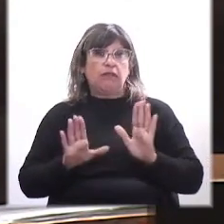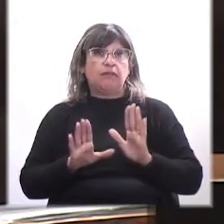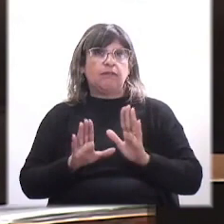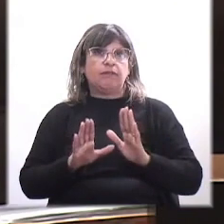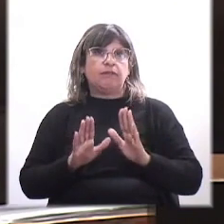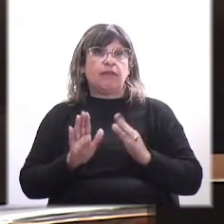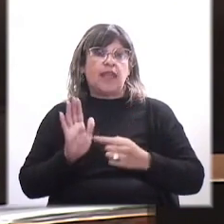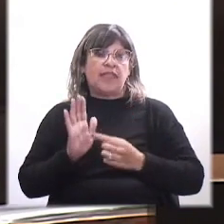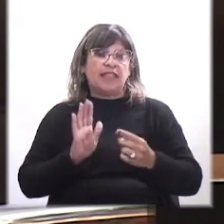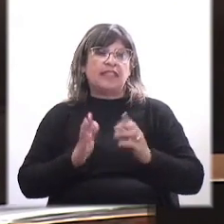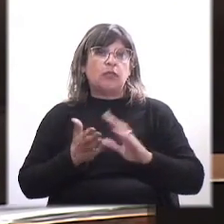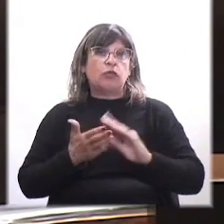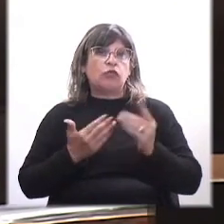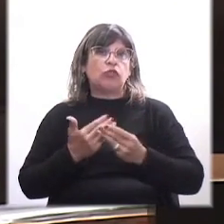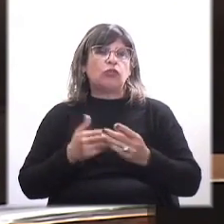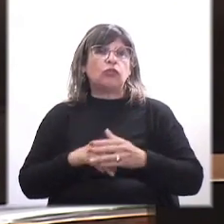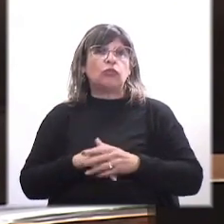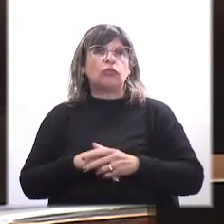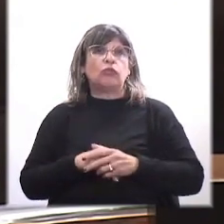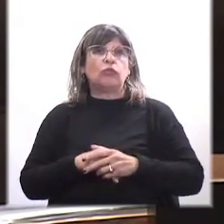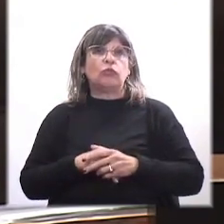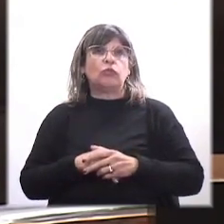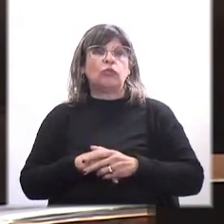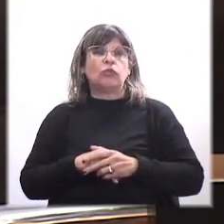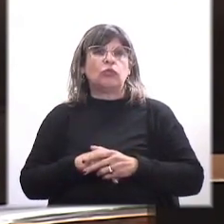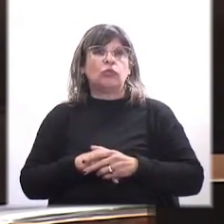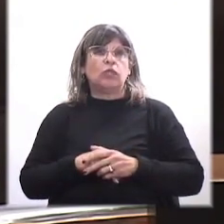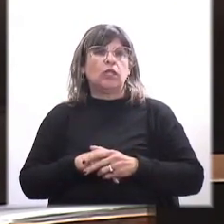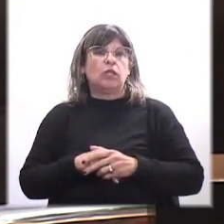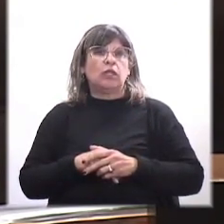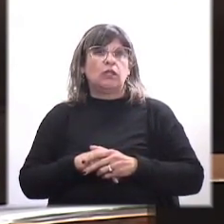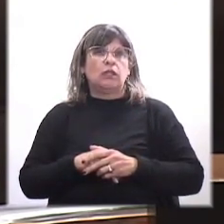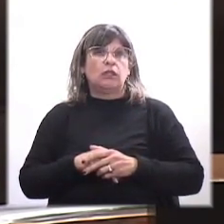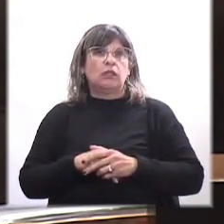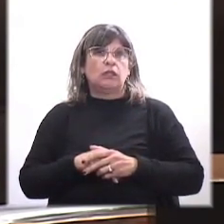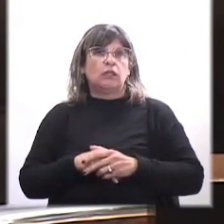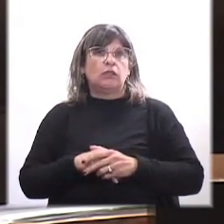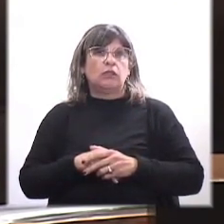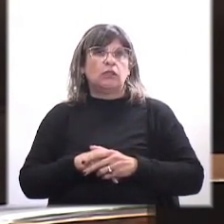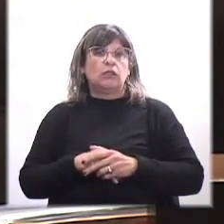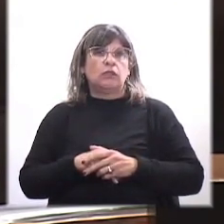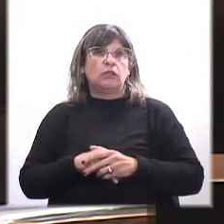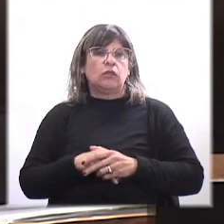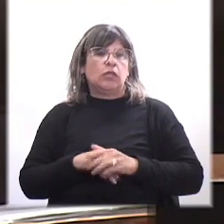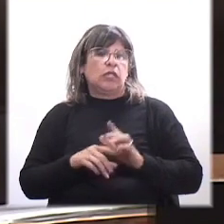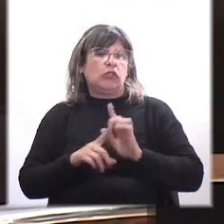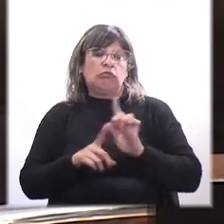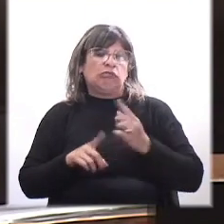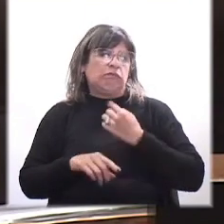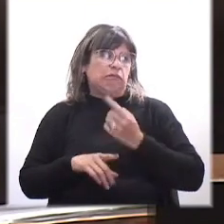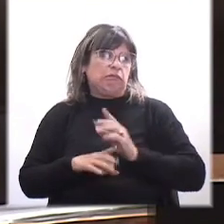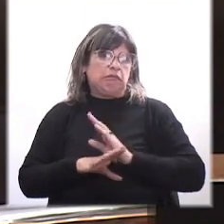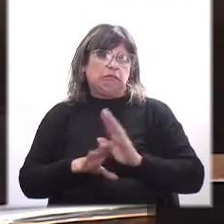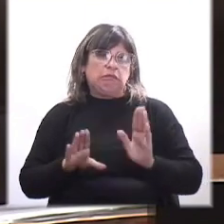Dimensiones del proyecto que eran totalmente inviables